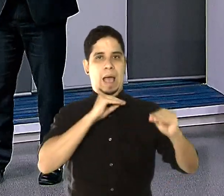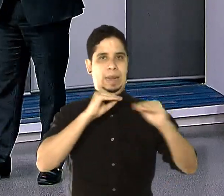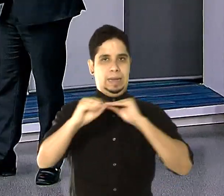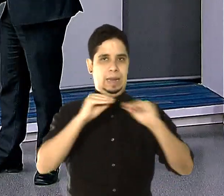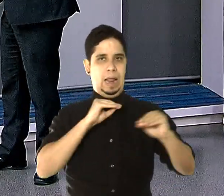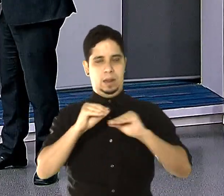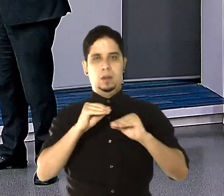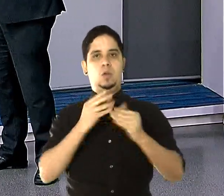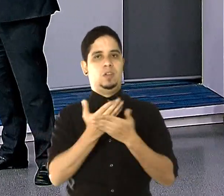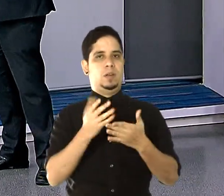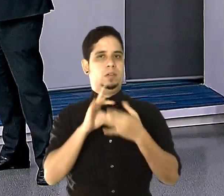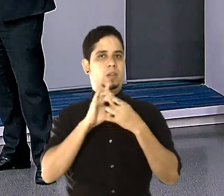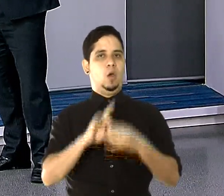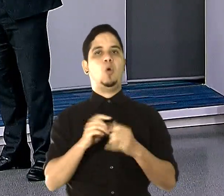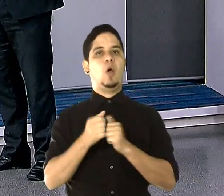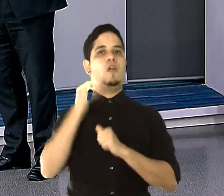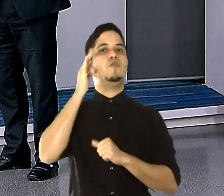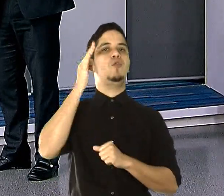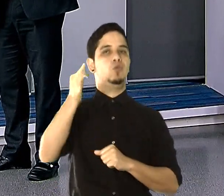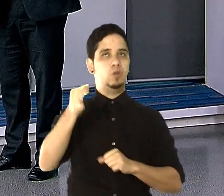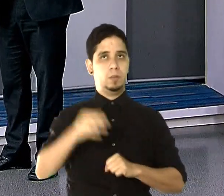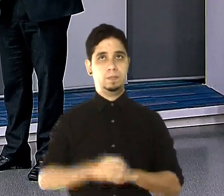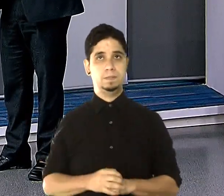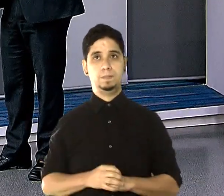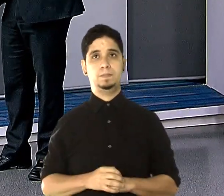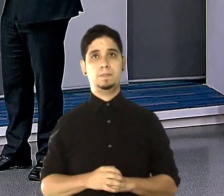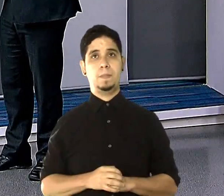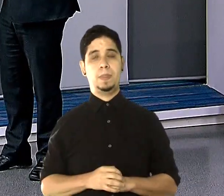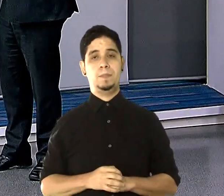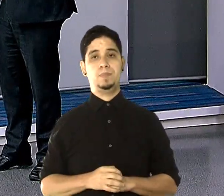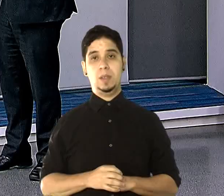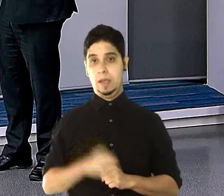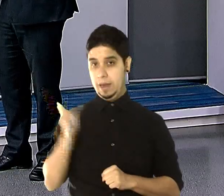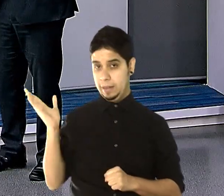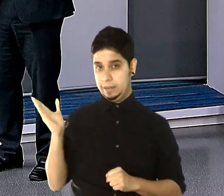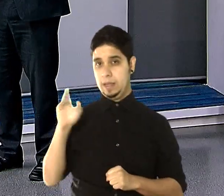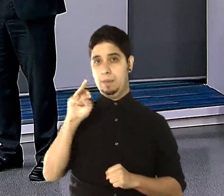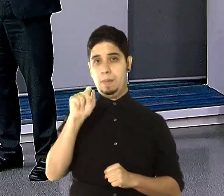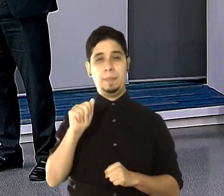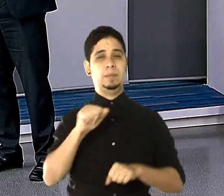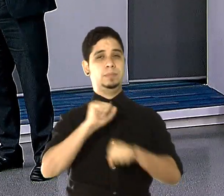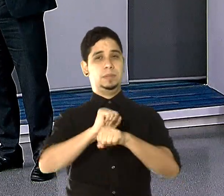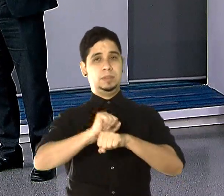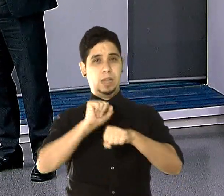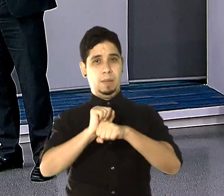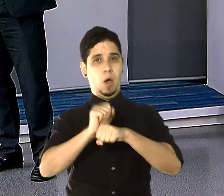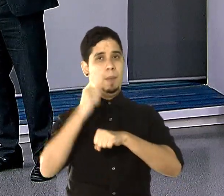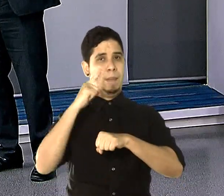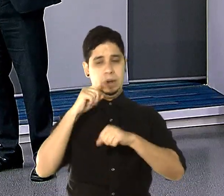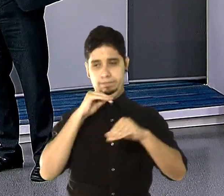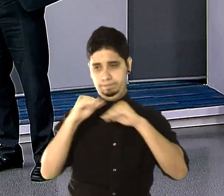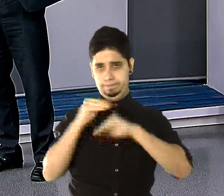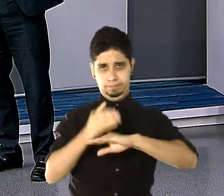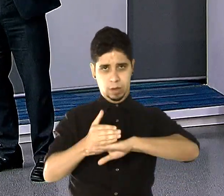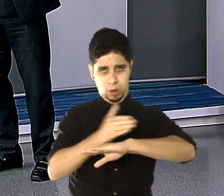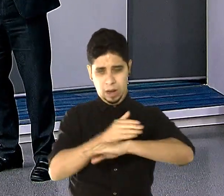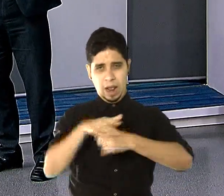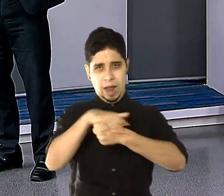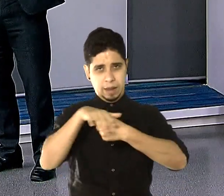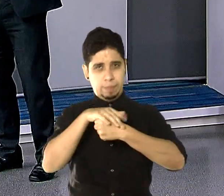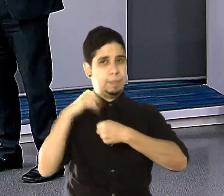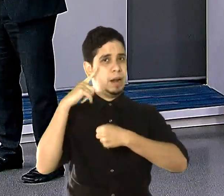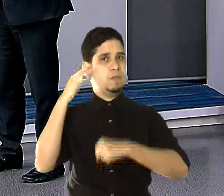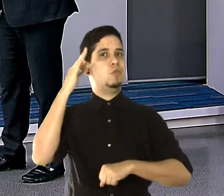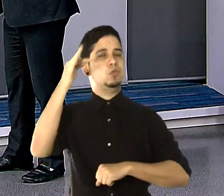Ese es el de, podría ser este es el mapa que estamos enseñando. Este es trabajo de mitigación del futuro, adicional a los 2,000